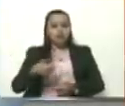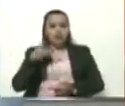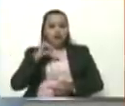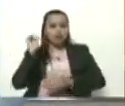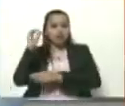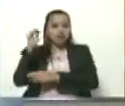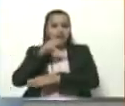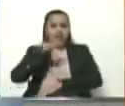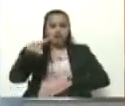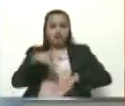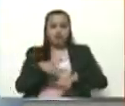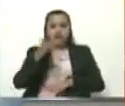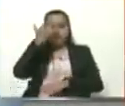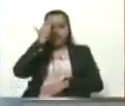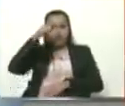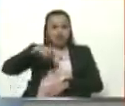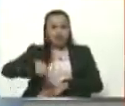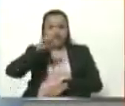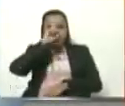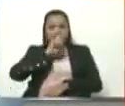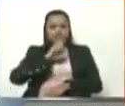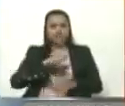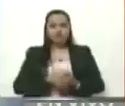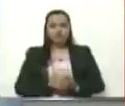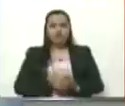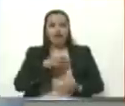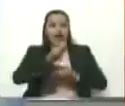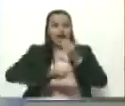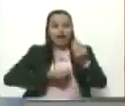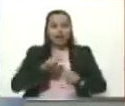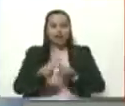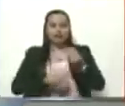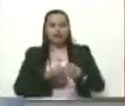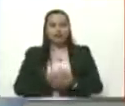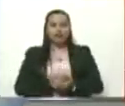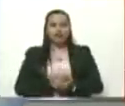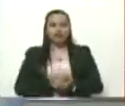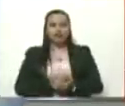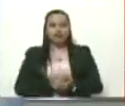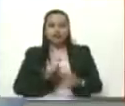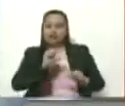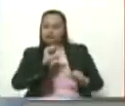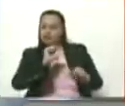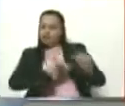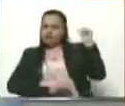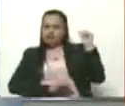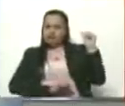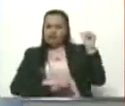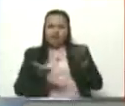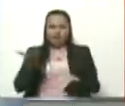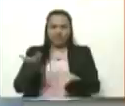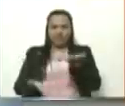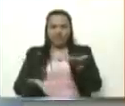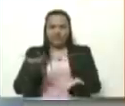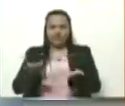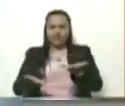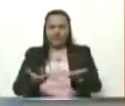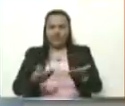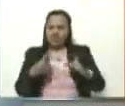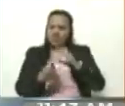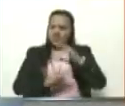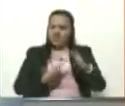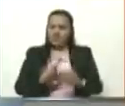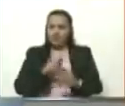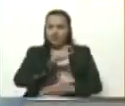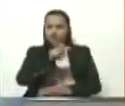asamblea nacional en febrero de este año rindiendo un largo y exhaustivo balance detallado no